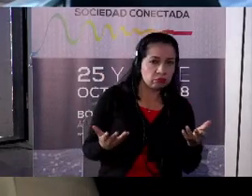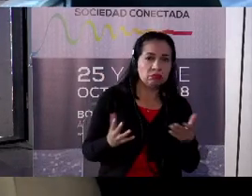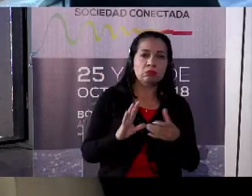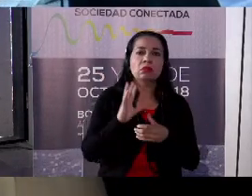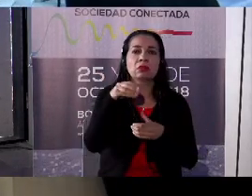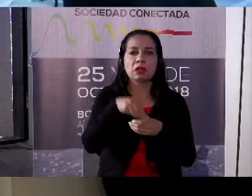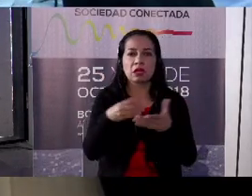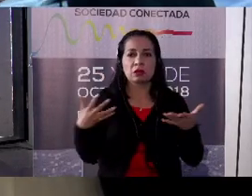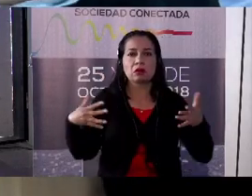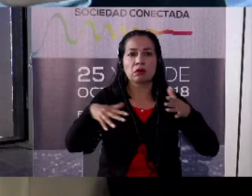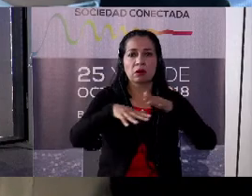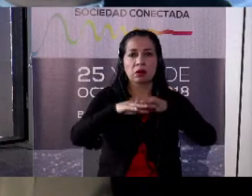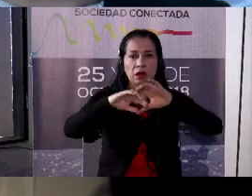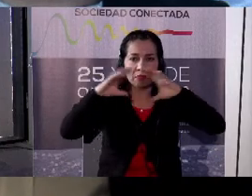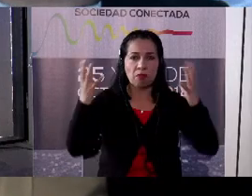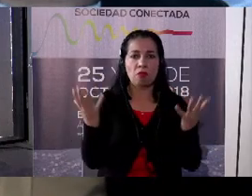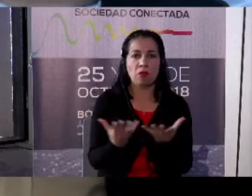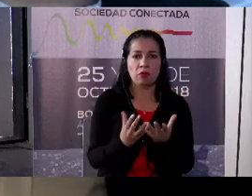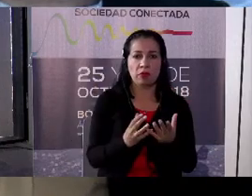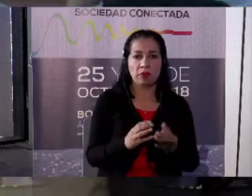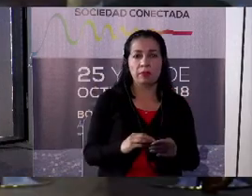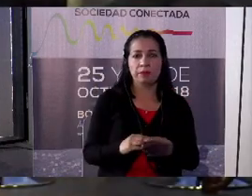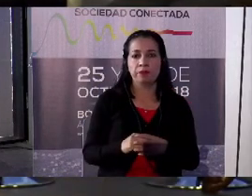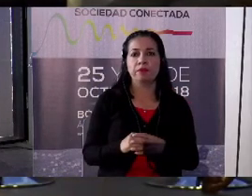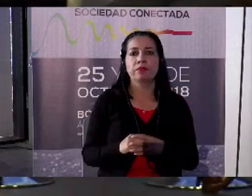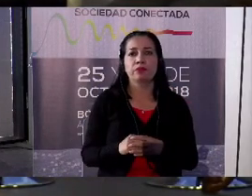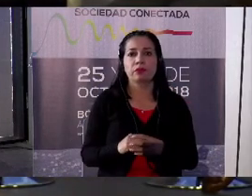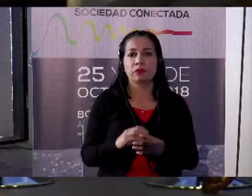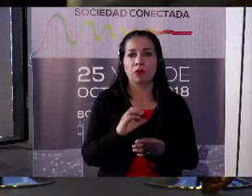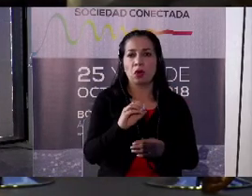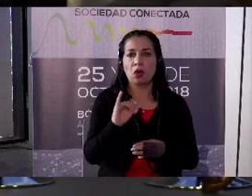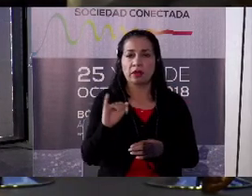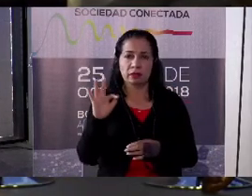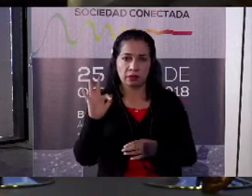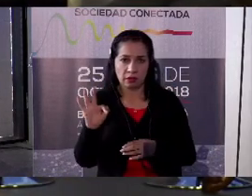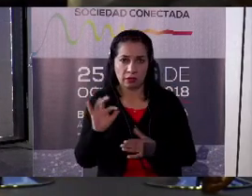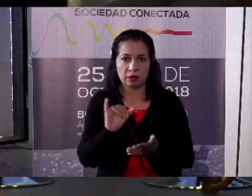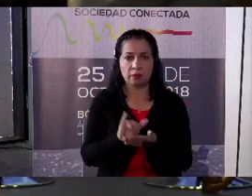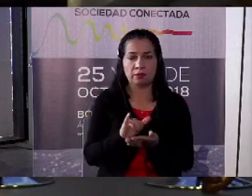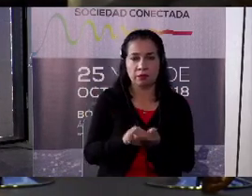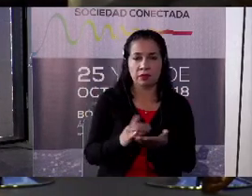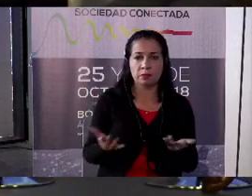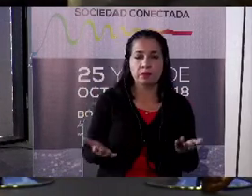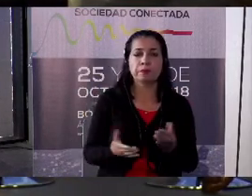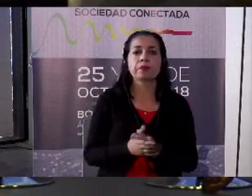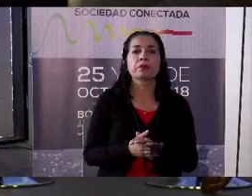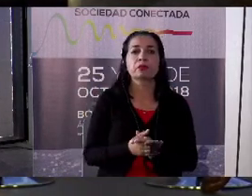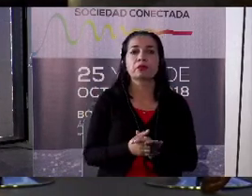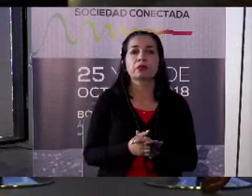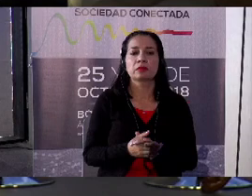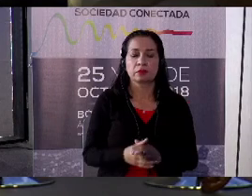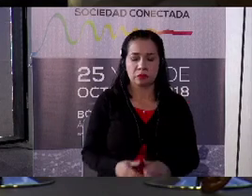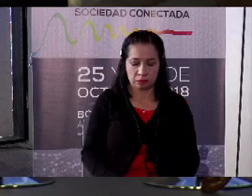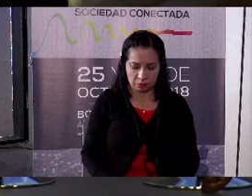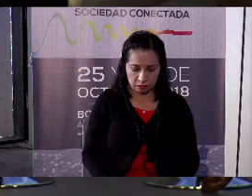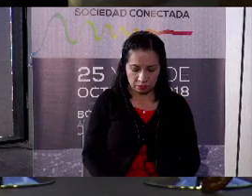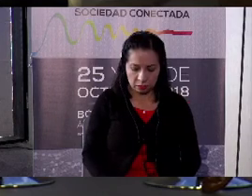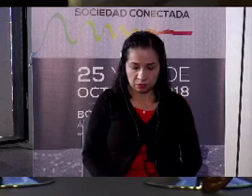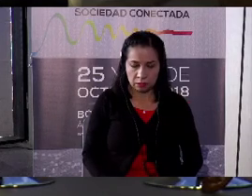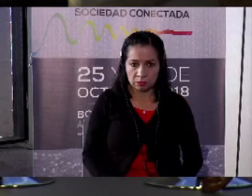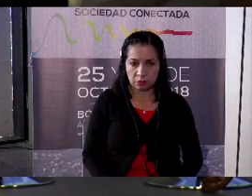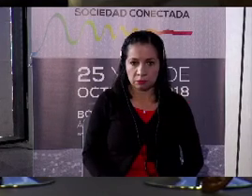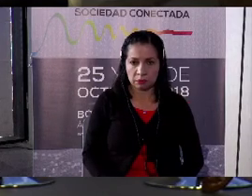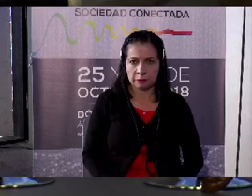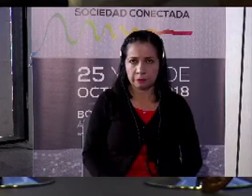networking yo interpreto tu pregunta desde la perspectiva del caso de negocio para los que ya están utilizando tecnologías de máquina a